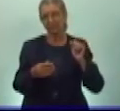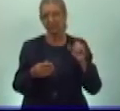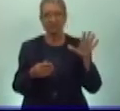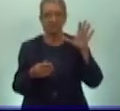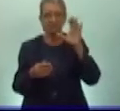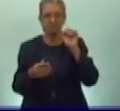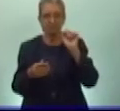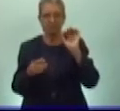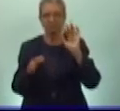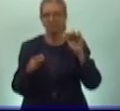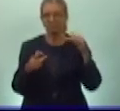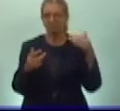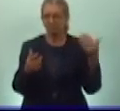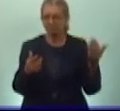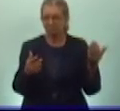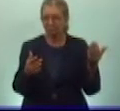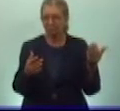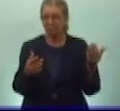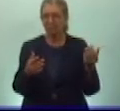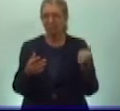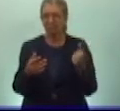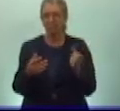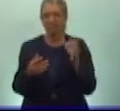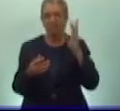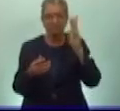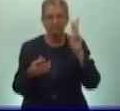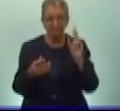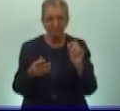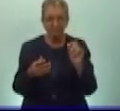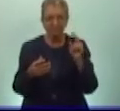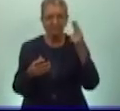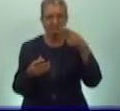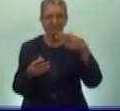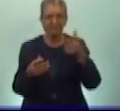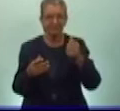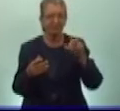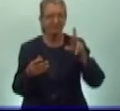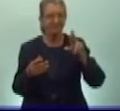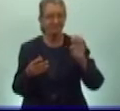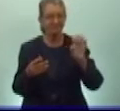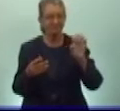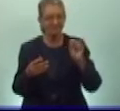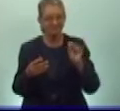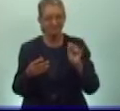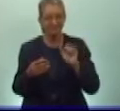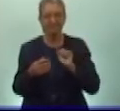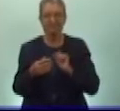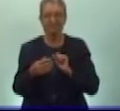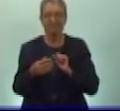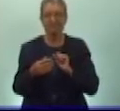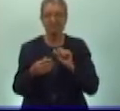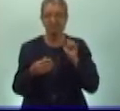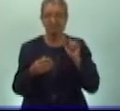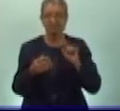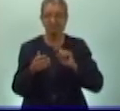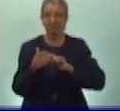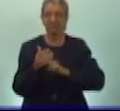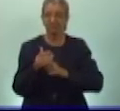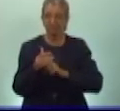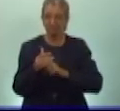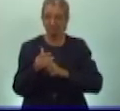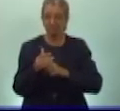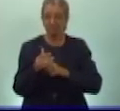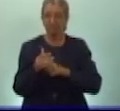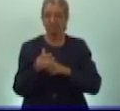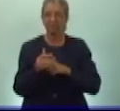así sucesivamente son números pares. Cuando se multiplica precisamente un número